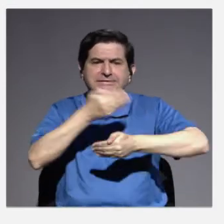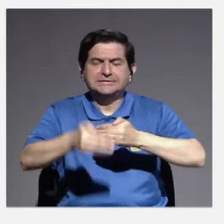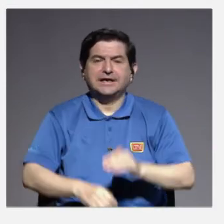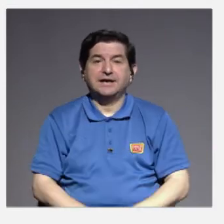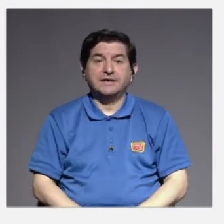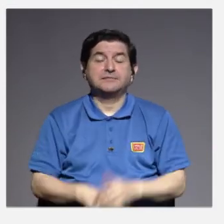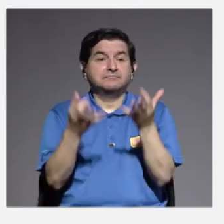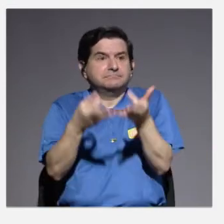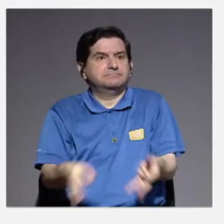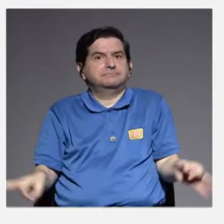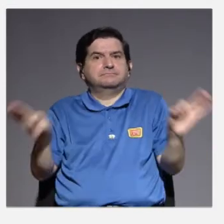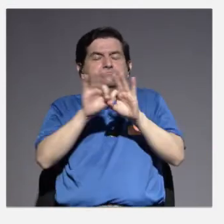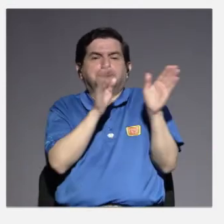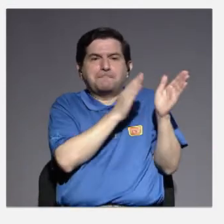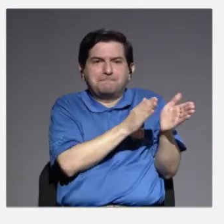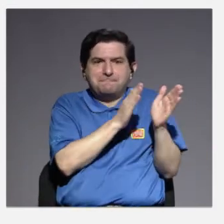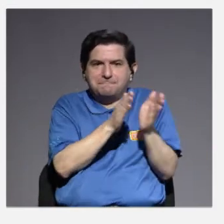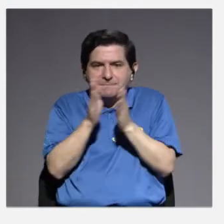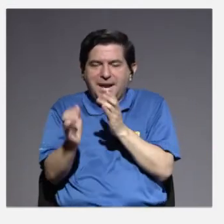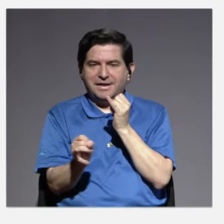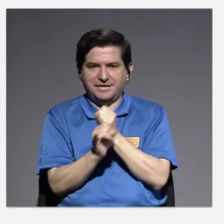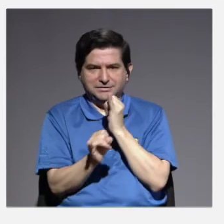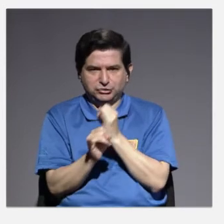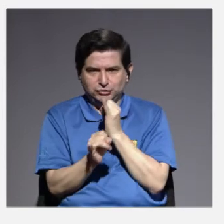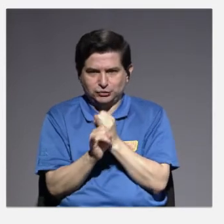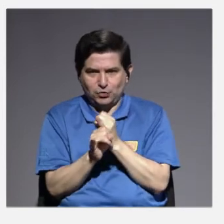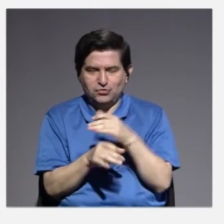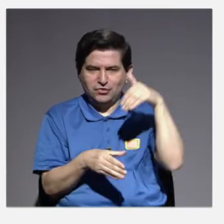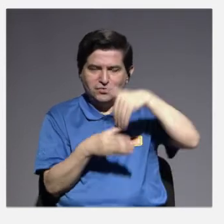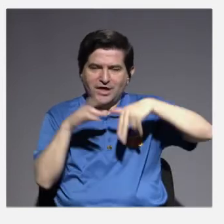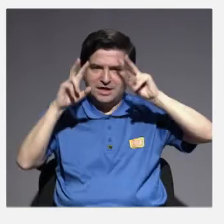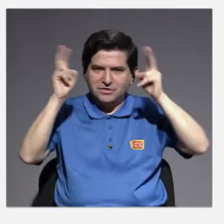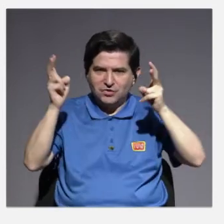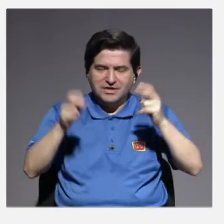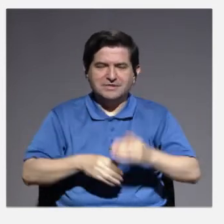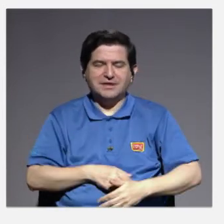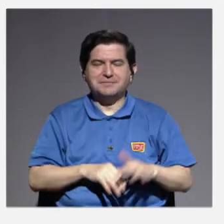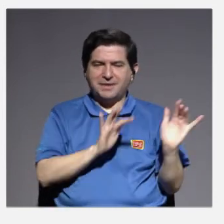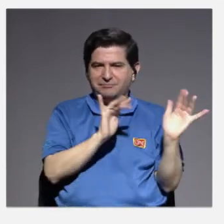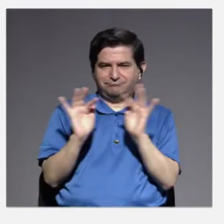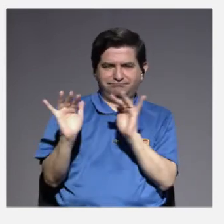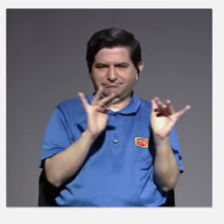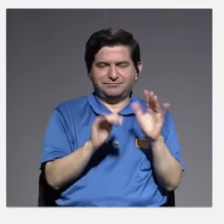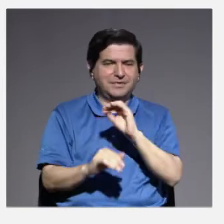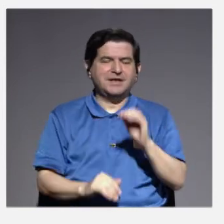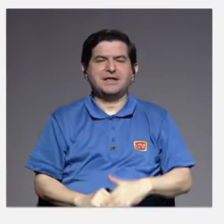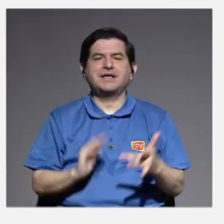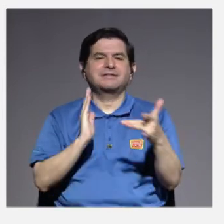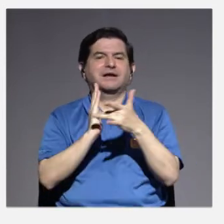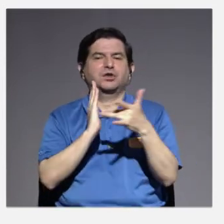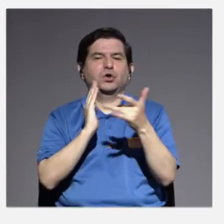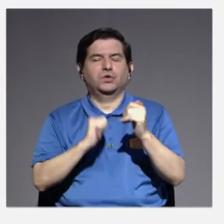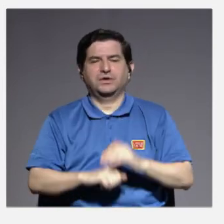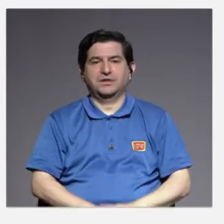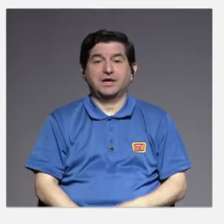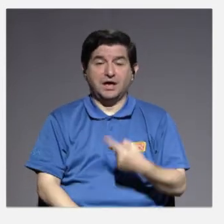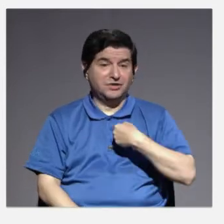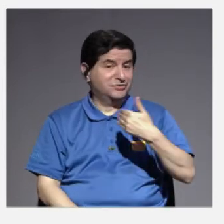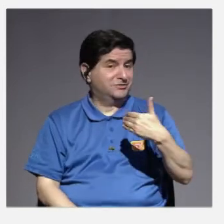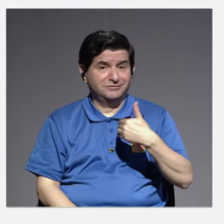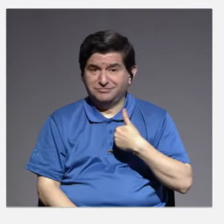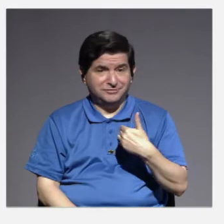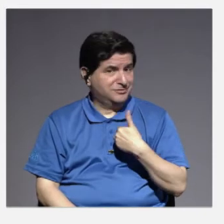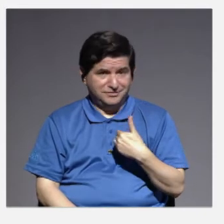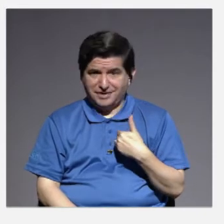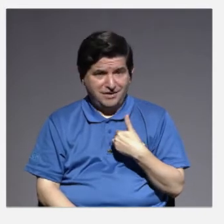es fundamental la planificación institucional en el tema de la digitalización y en temas tecnológicos, porque si yo no tengo